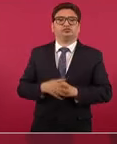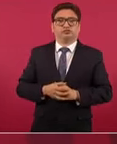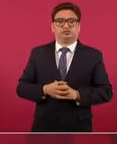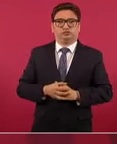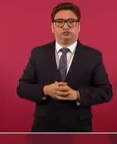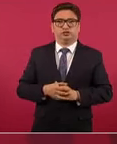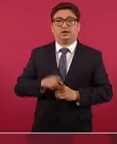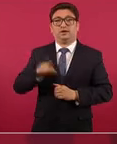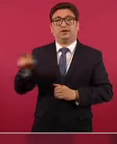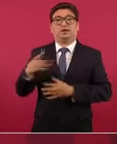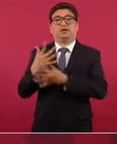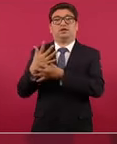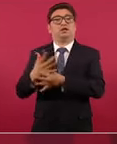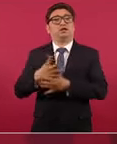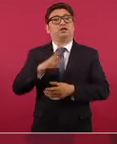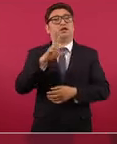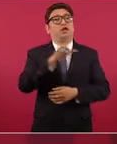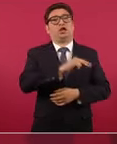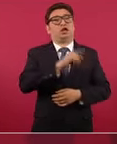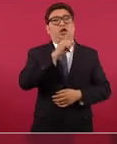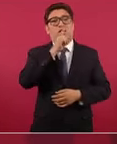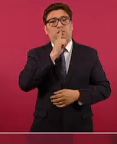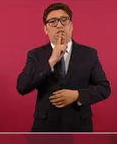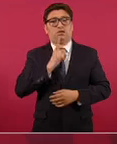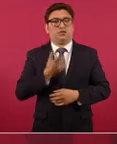a decir que no era cierto